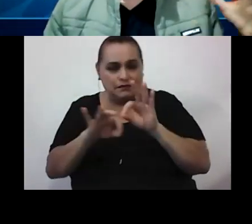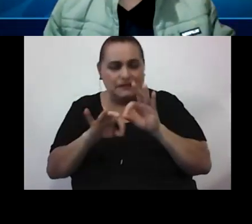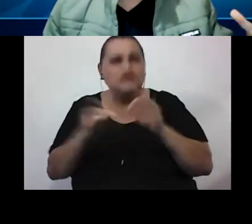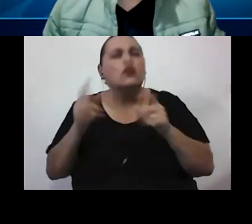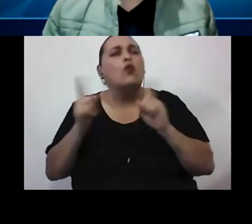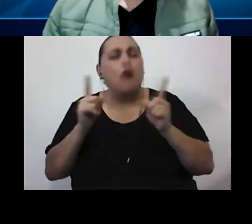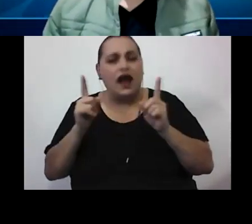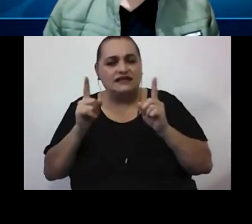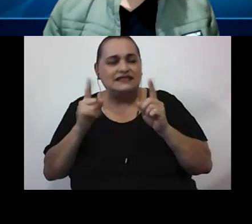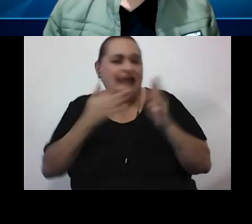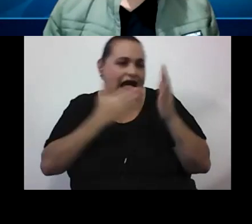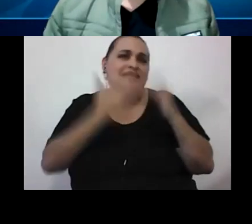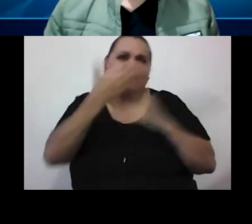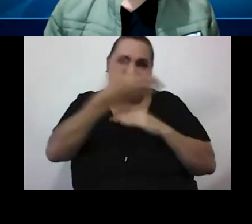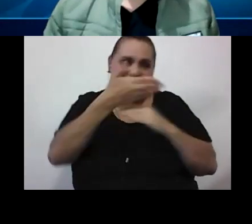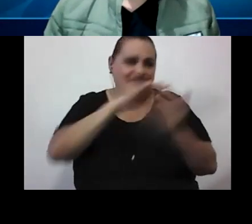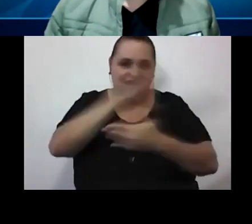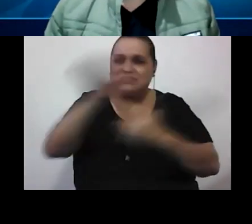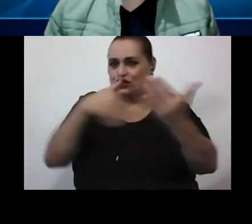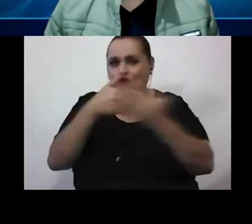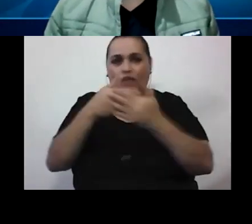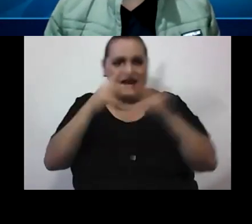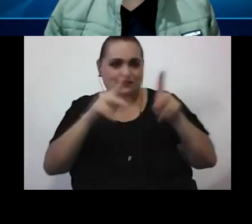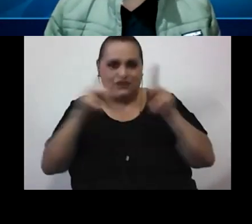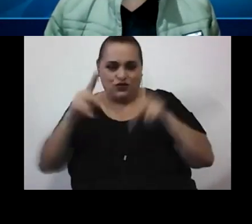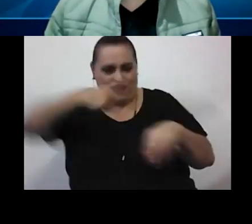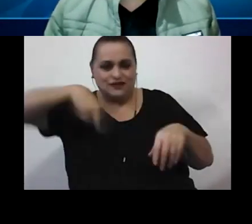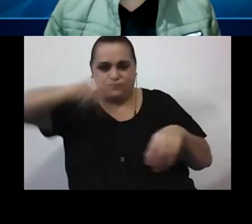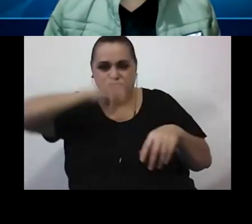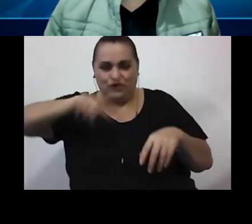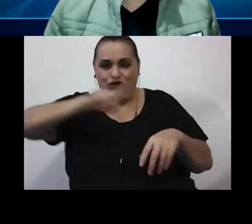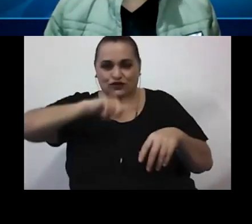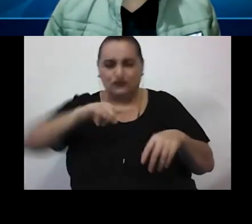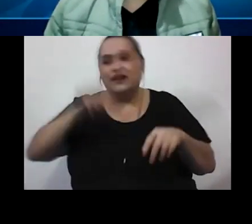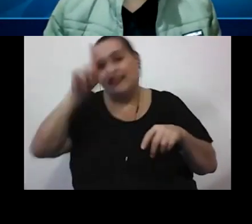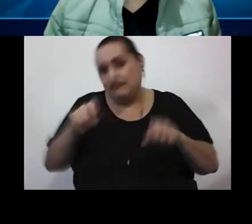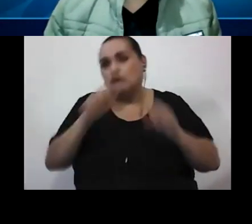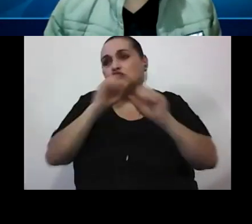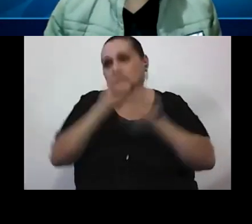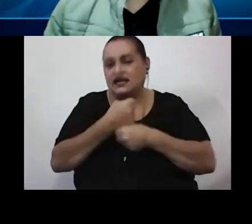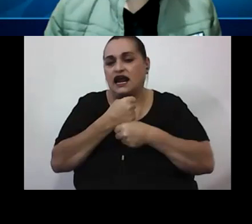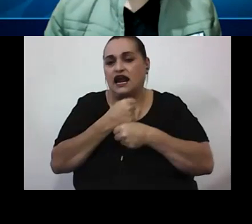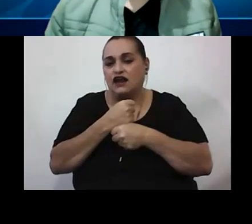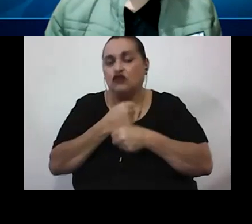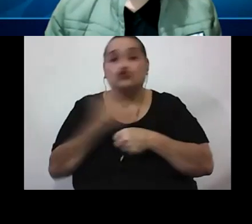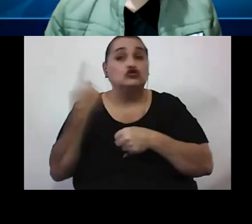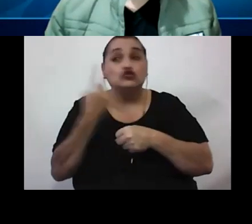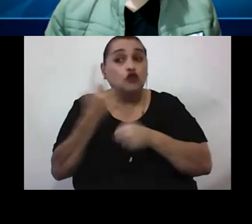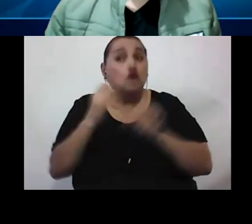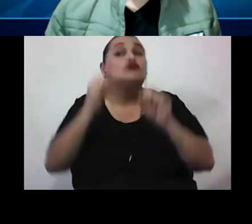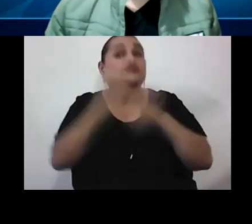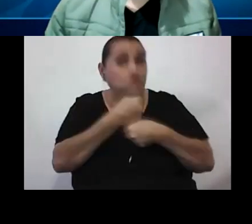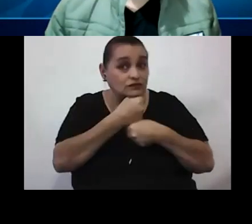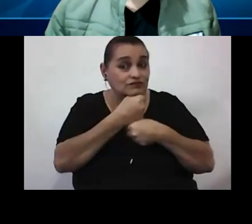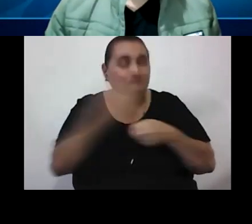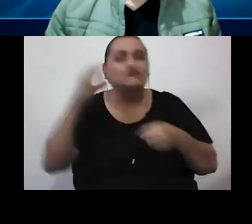son accesibles a todos nosotros, todas nosotras, pero hay que hacerlo. Solamente haciéndolo nos damos cuenta